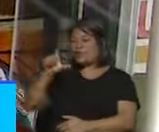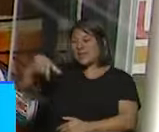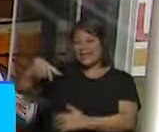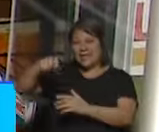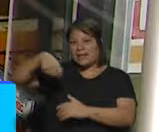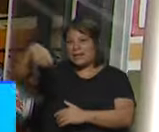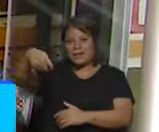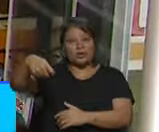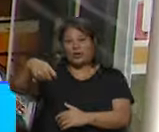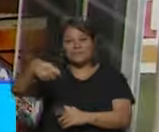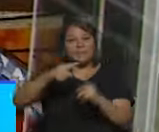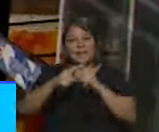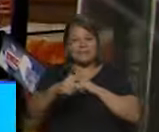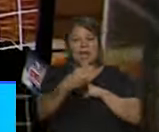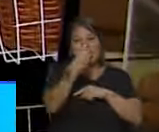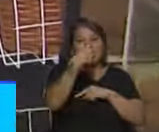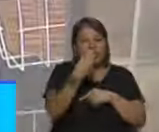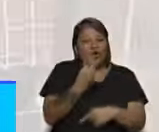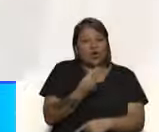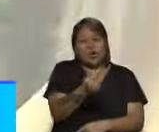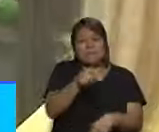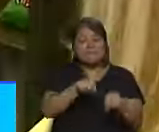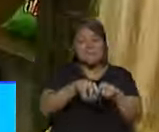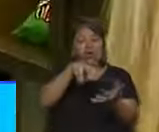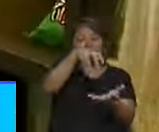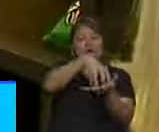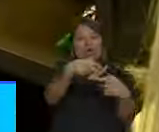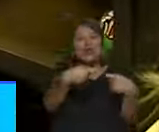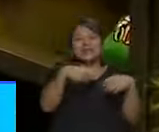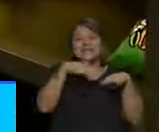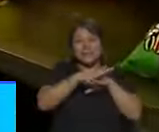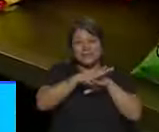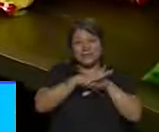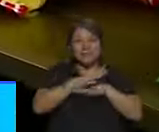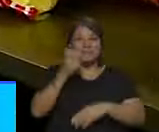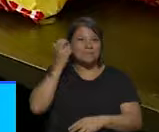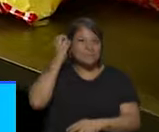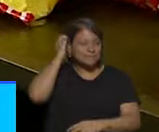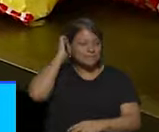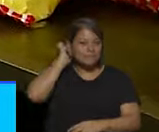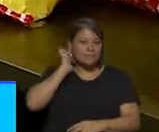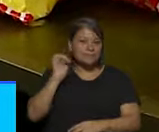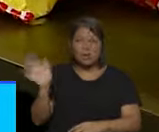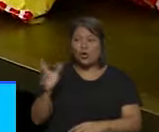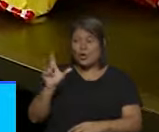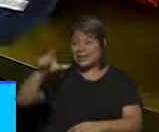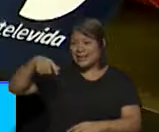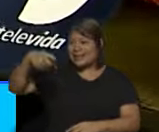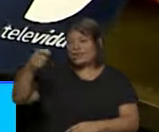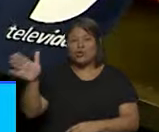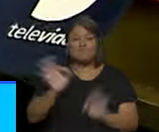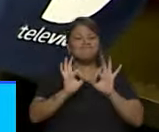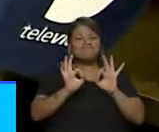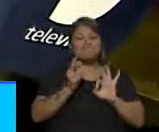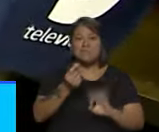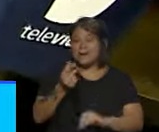Alimentos como pasa aquí en este local de pleno centro permanentemente compran todo con tarjeta de crédito Es raro porque